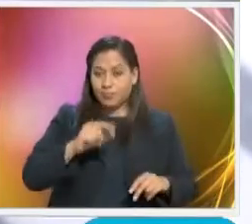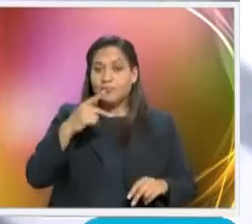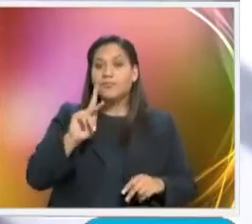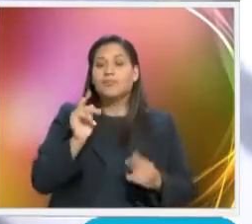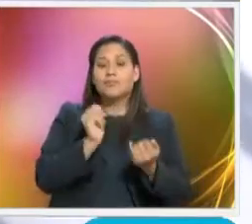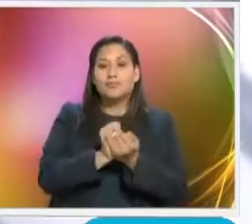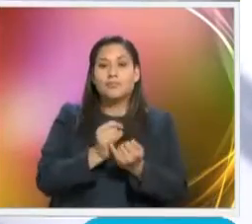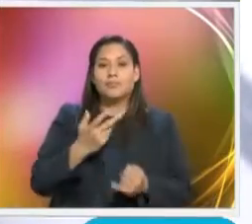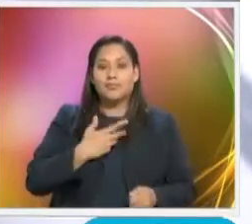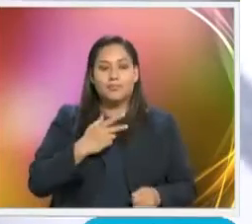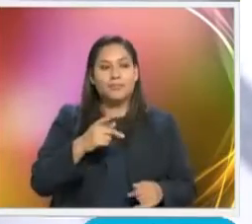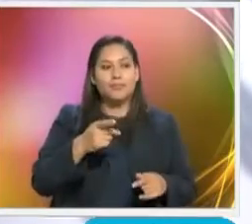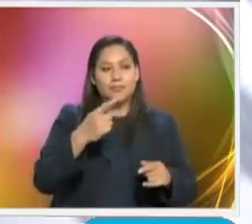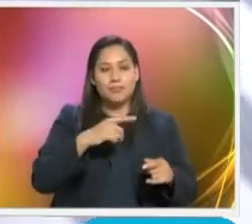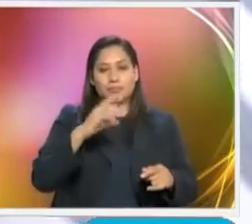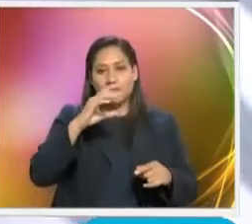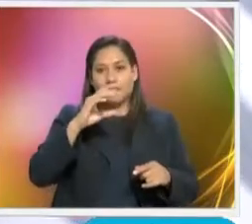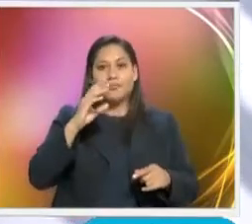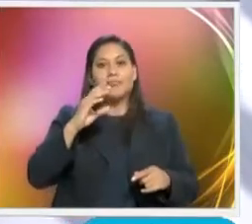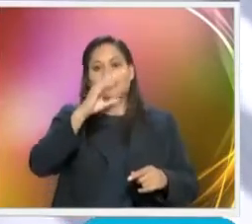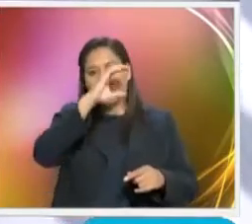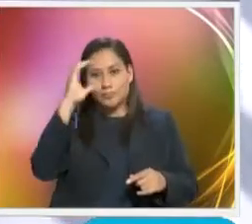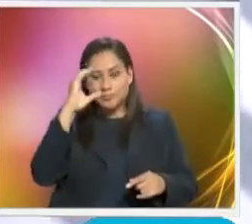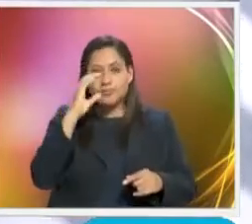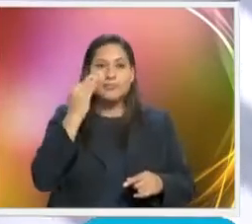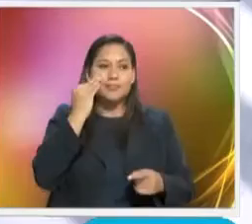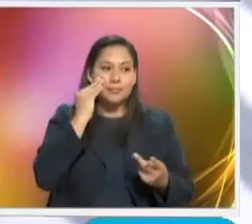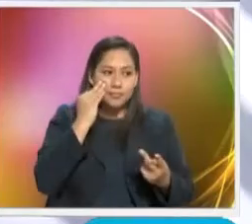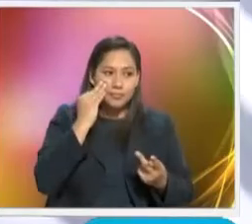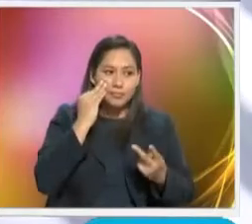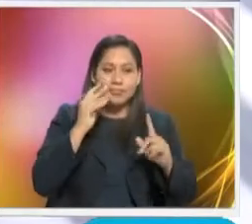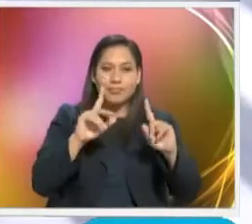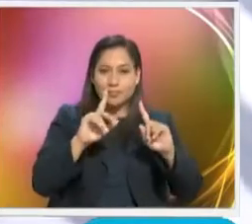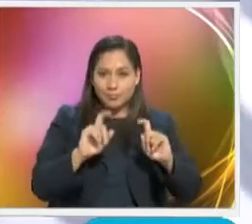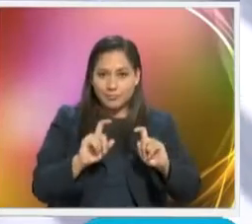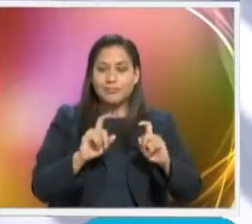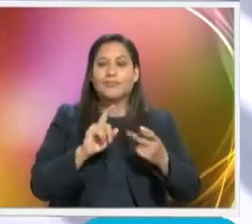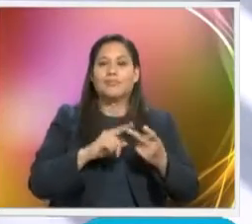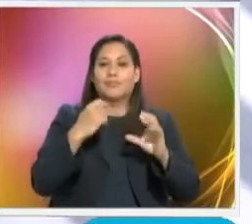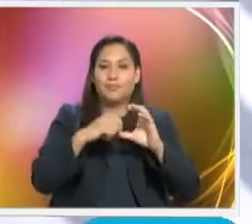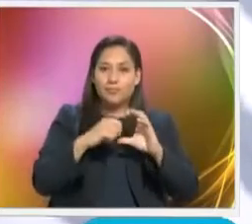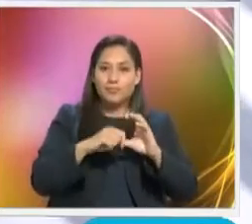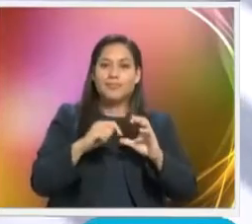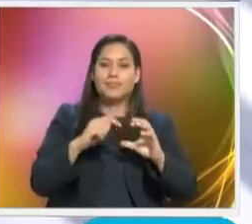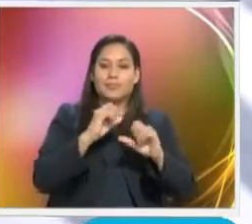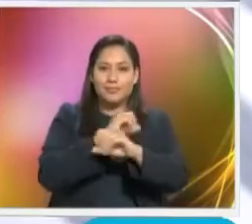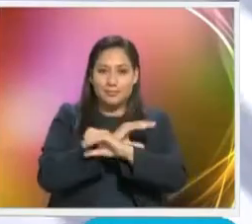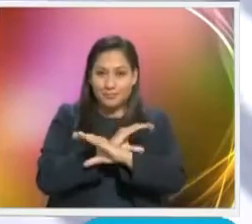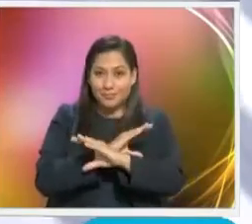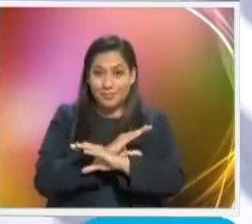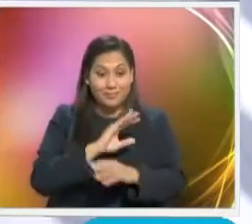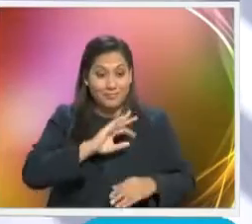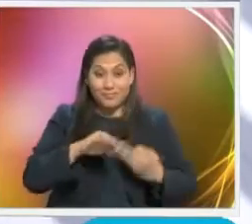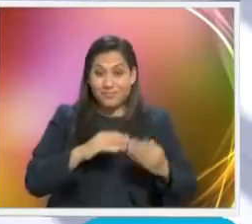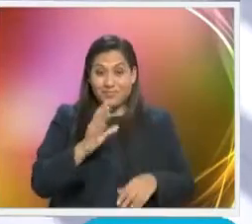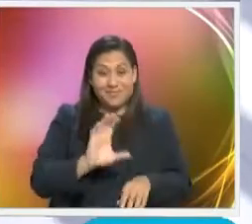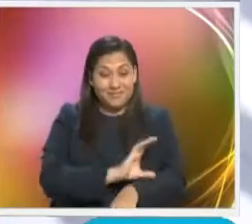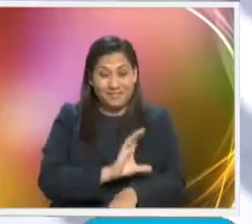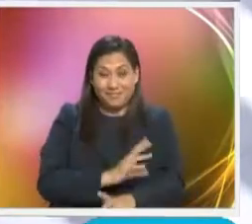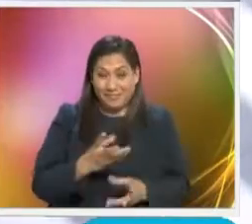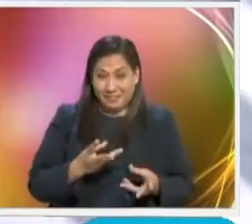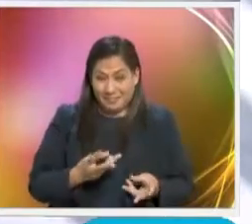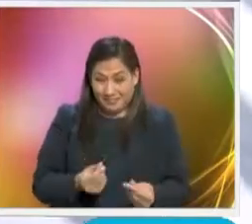tengo atrás la cámara, Facebook, Chrome, Instagram, Twitter, Messenger, todo eso está consumiendo